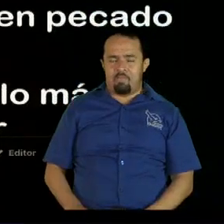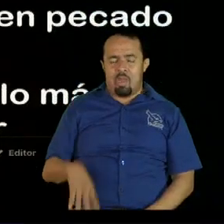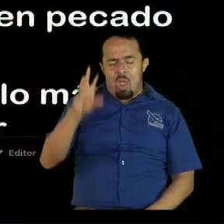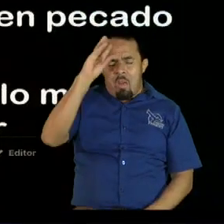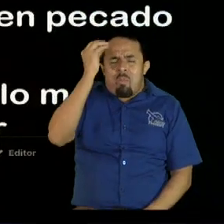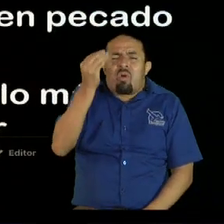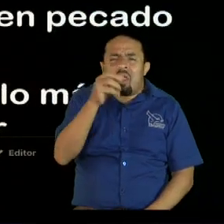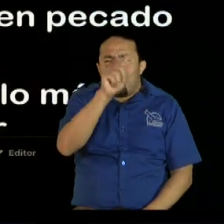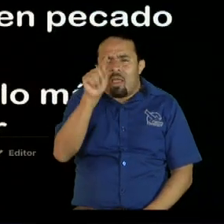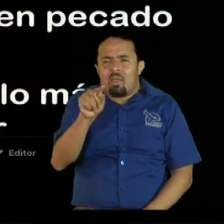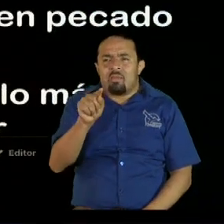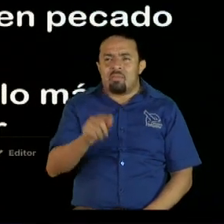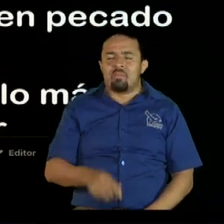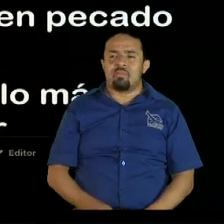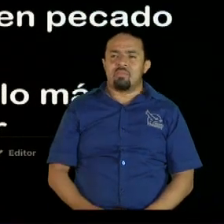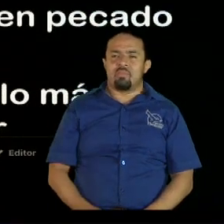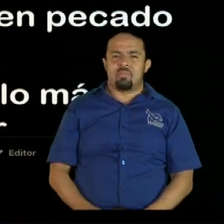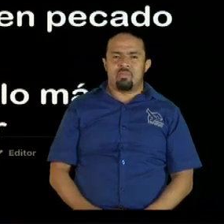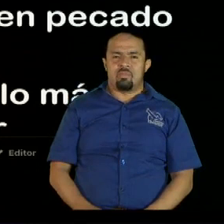¿Por qué?